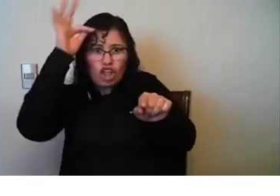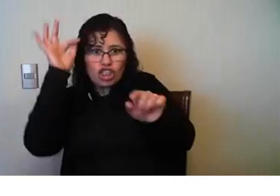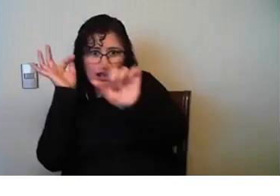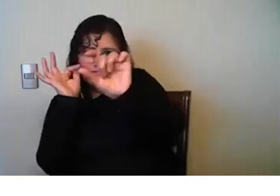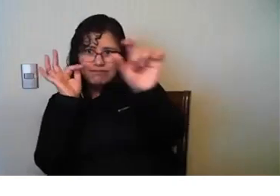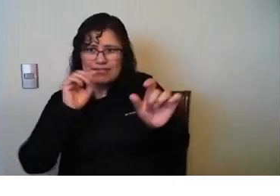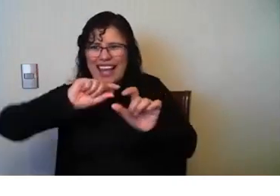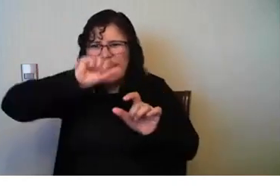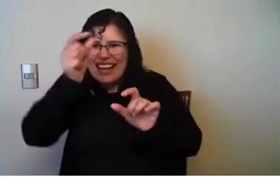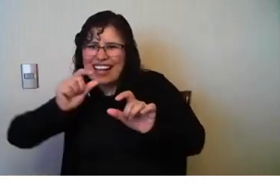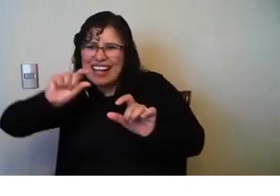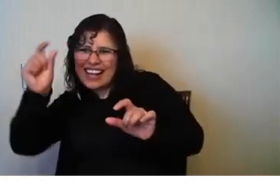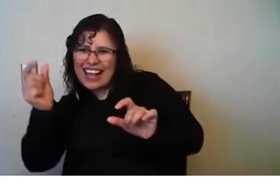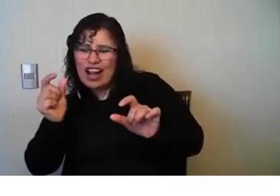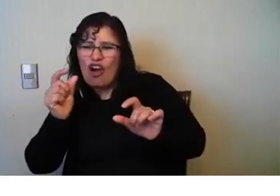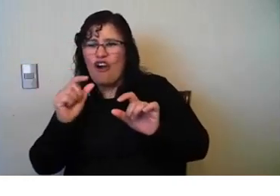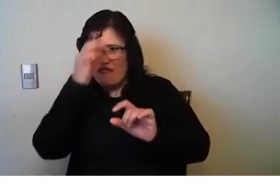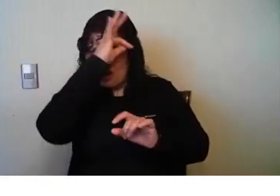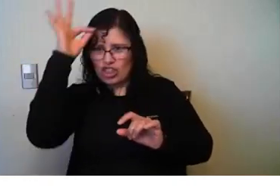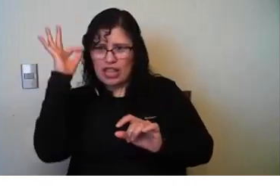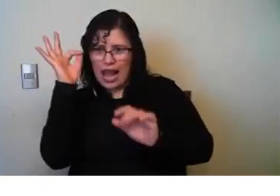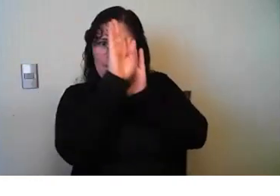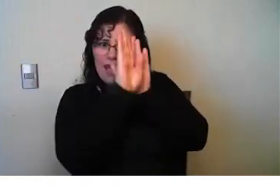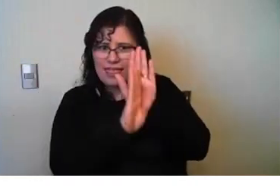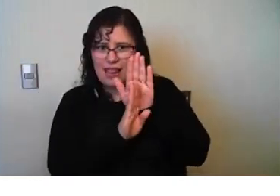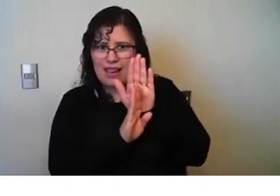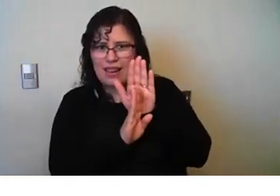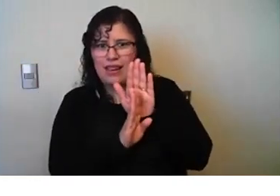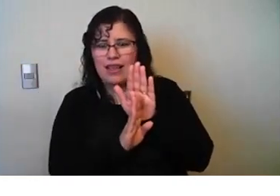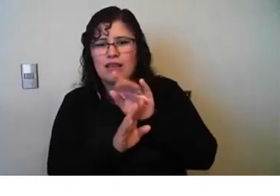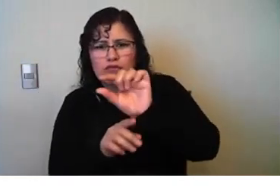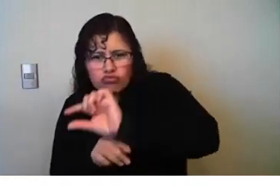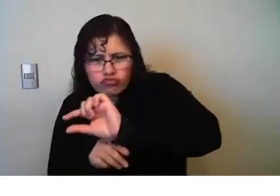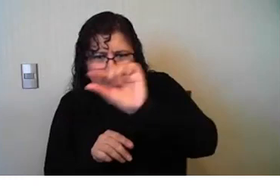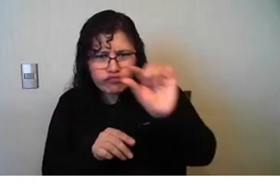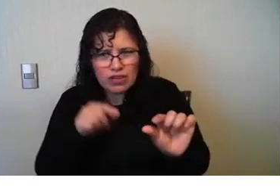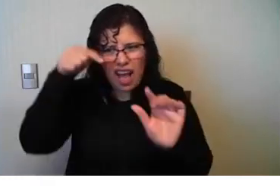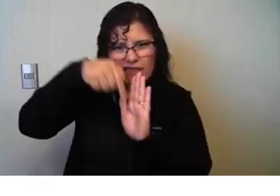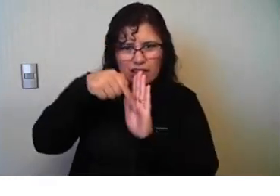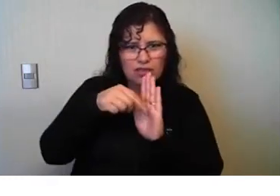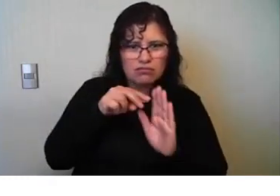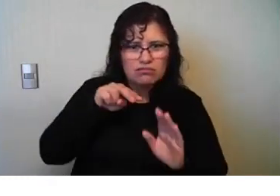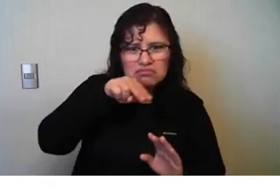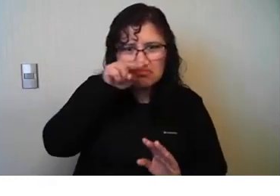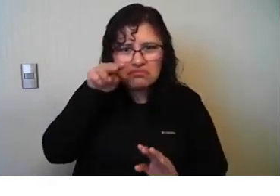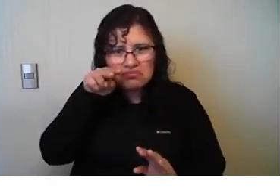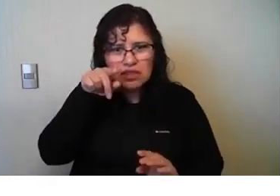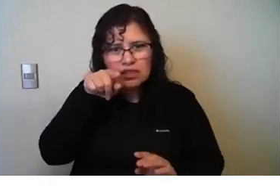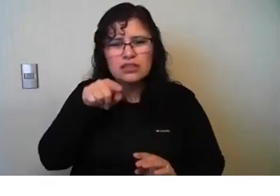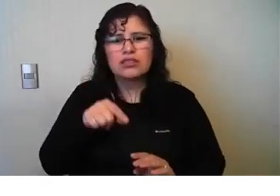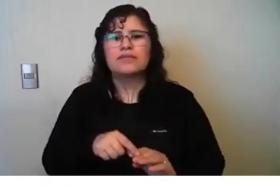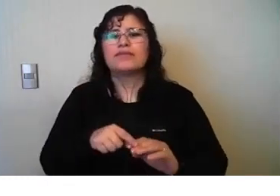este caso medial, y lo que queda, el resto de acá, será el giro del cíngulo.